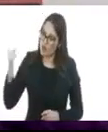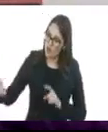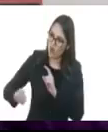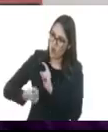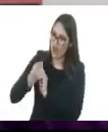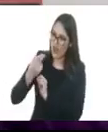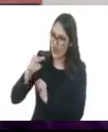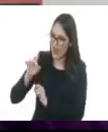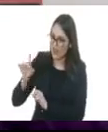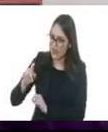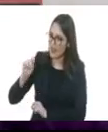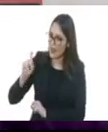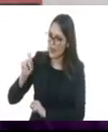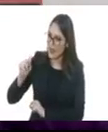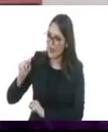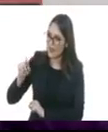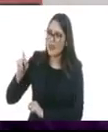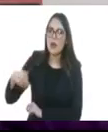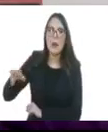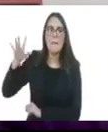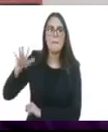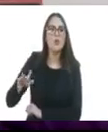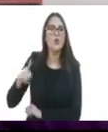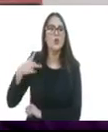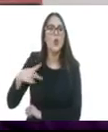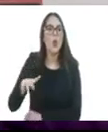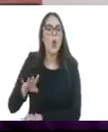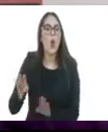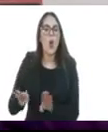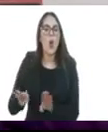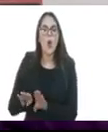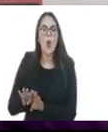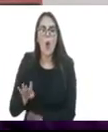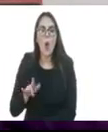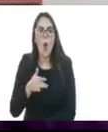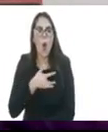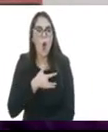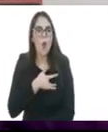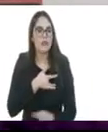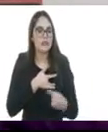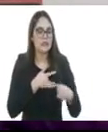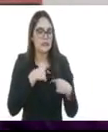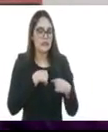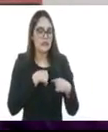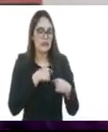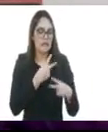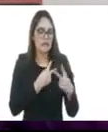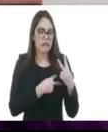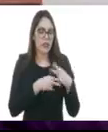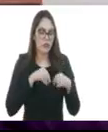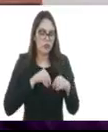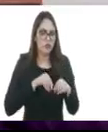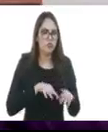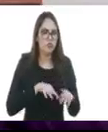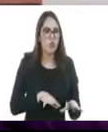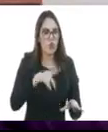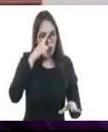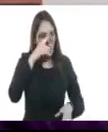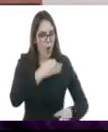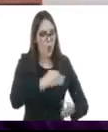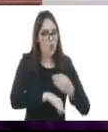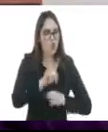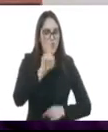el corazón de una serie de perfiles de mujeres defensoras que realizamos con distintas